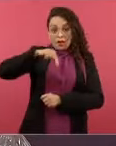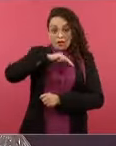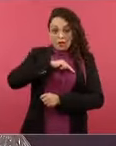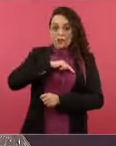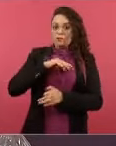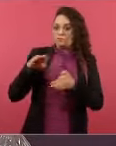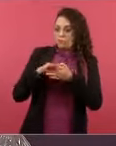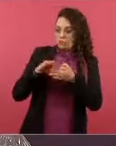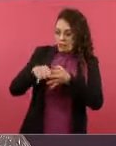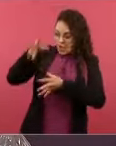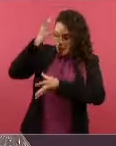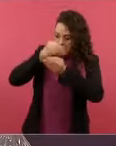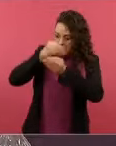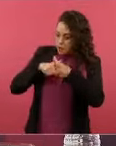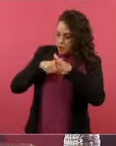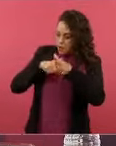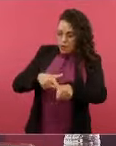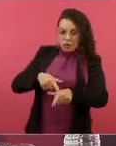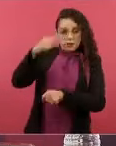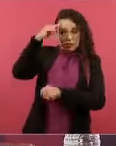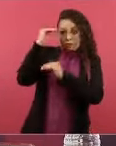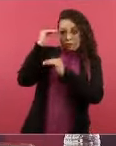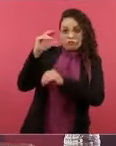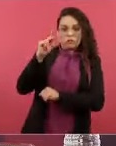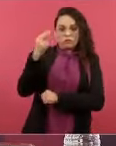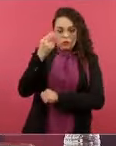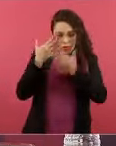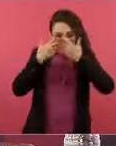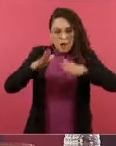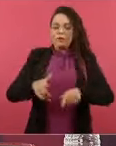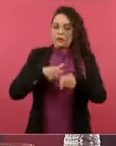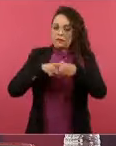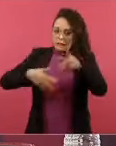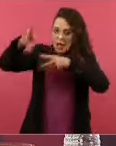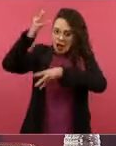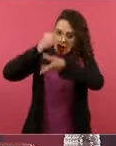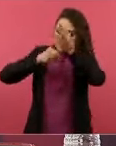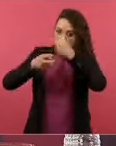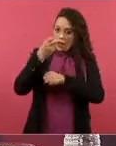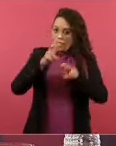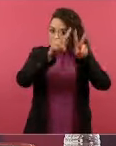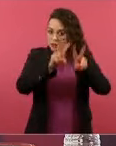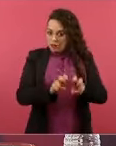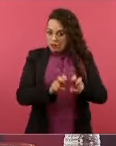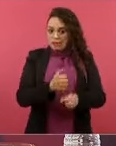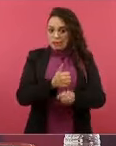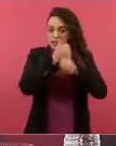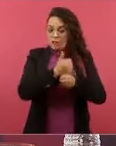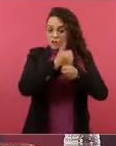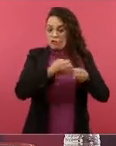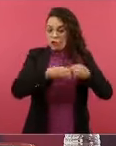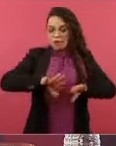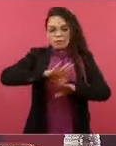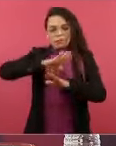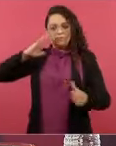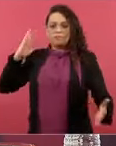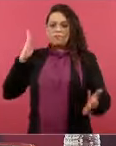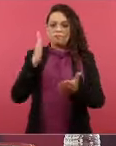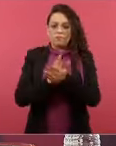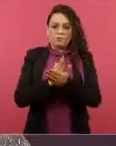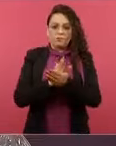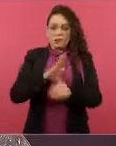tema, pero es un tema que toda la sociedad tendríamos que estar muy al pendiente de ellos. Violencia nunca más, y